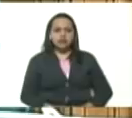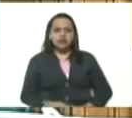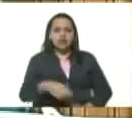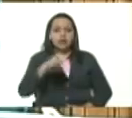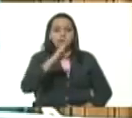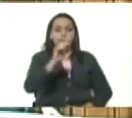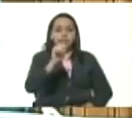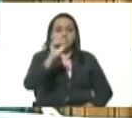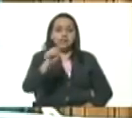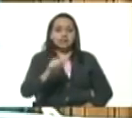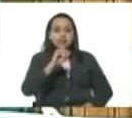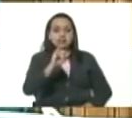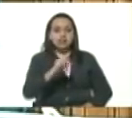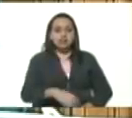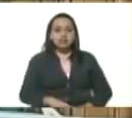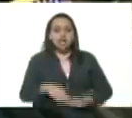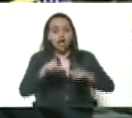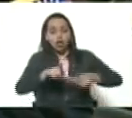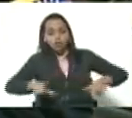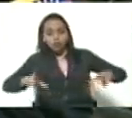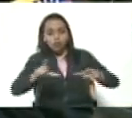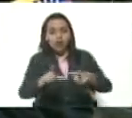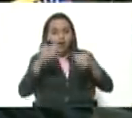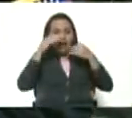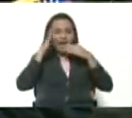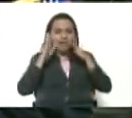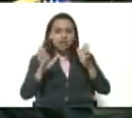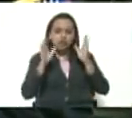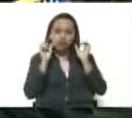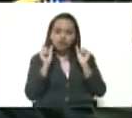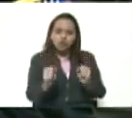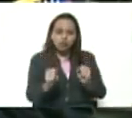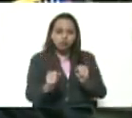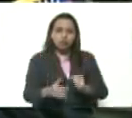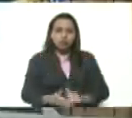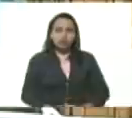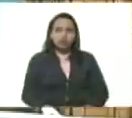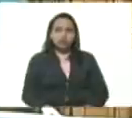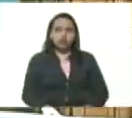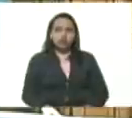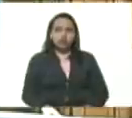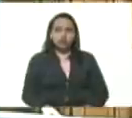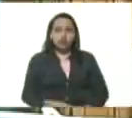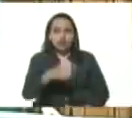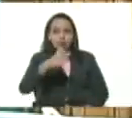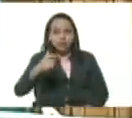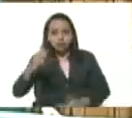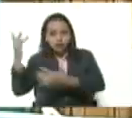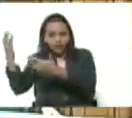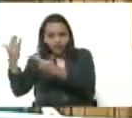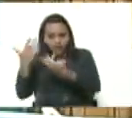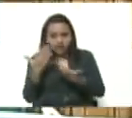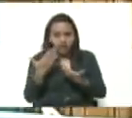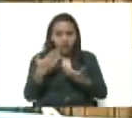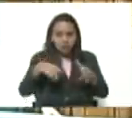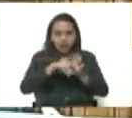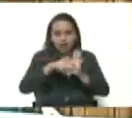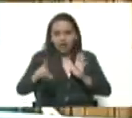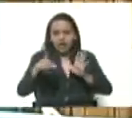PASIS es el puesto de atención seguro para los connacionales legales.